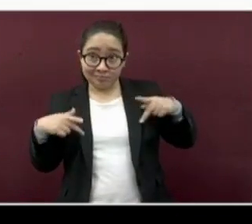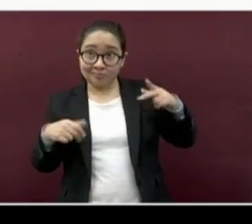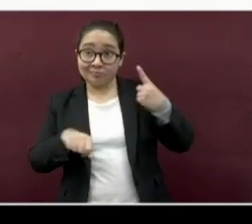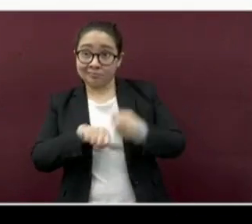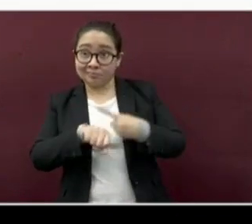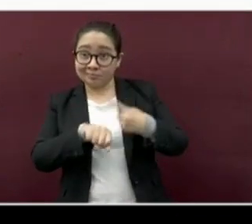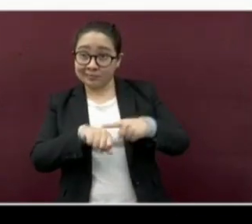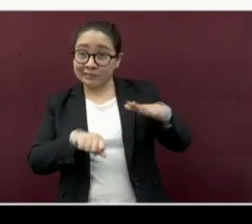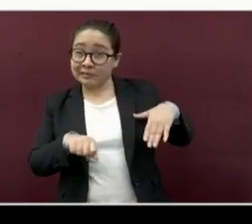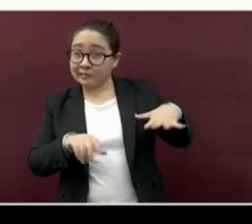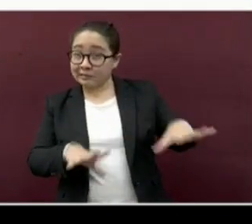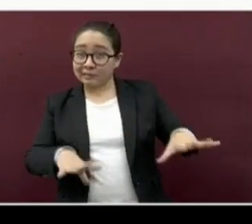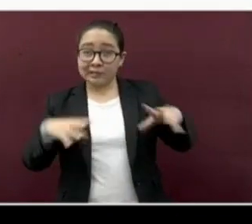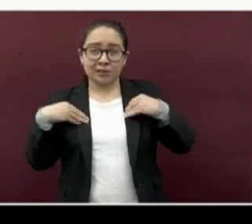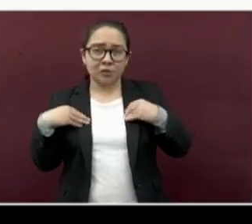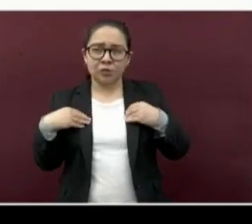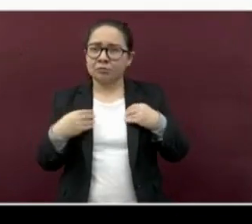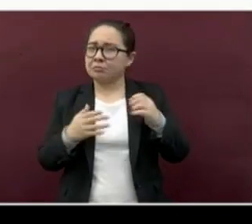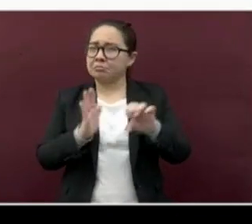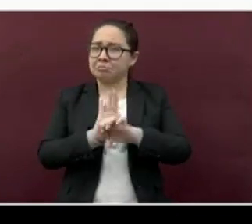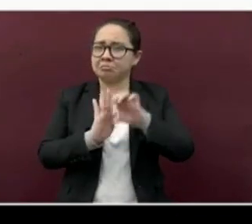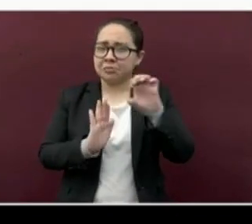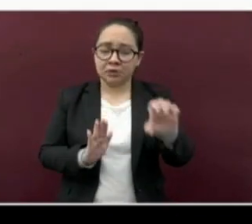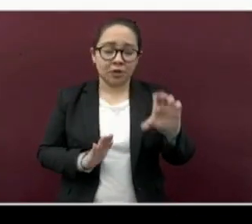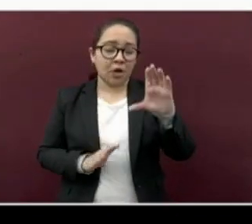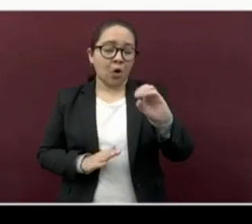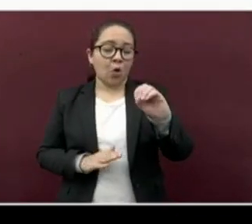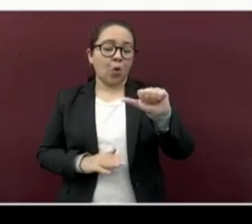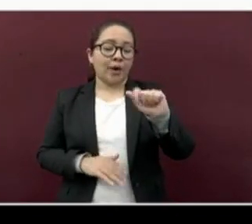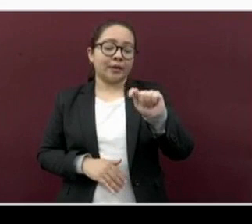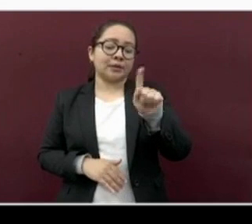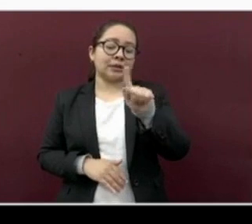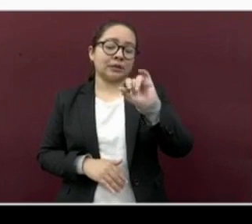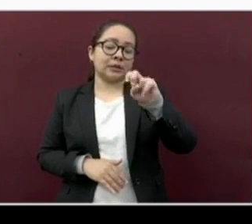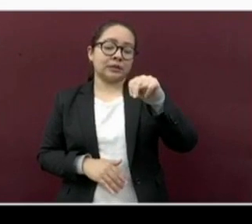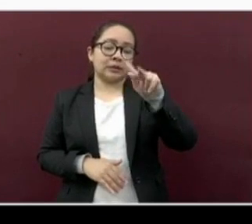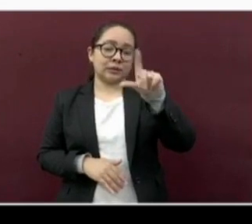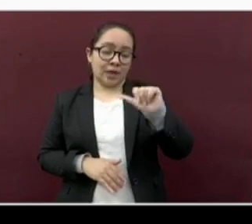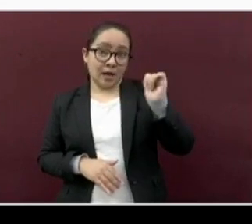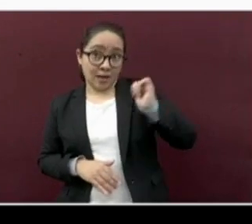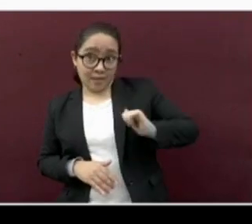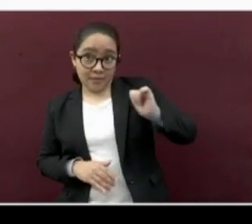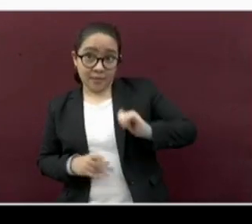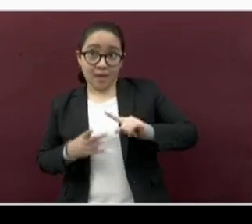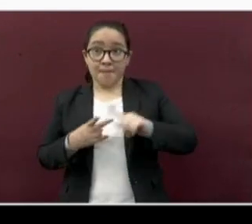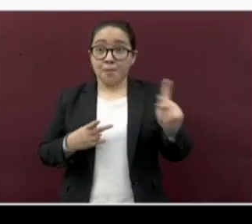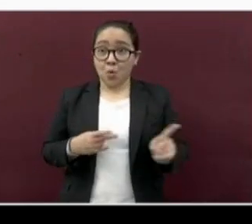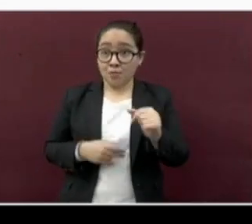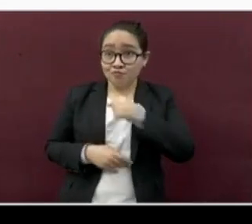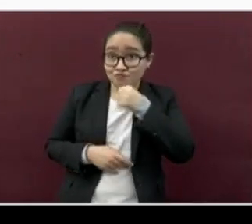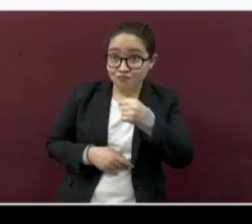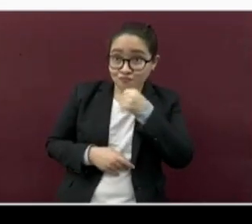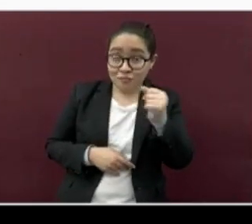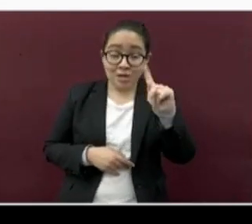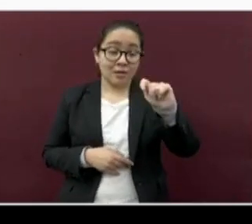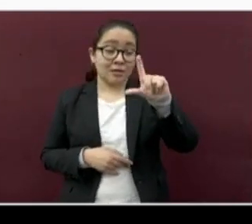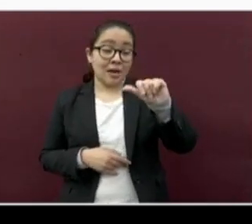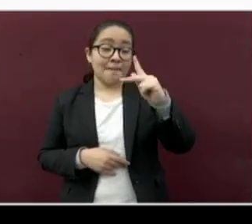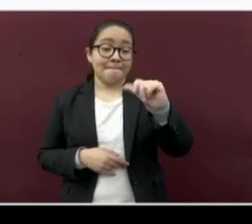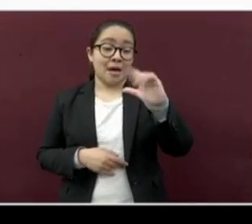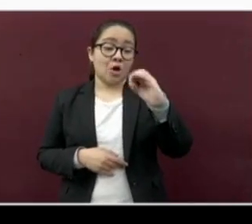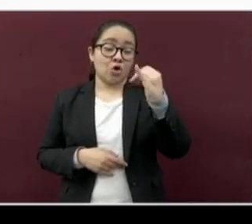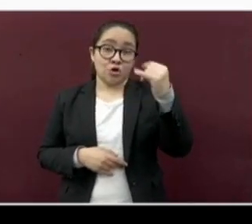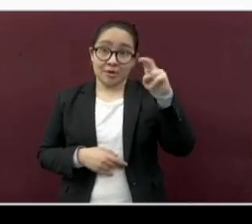otras personas, tales como Cuatzintla, La Antigua, Pueblo Viejo, Tlapacoyan,